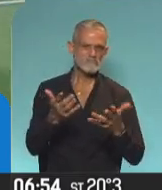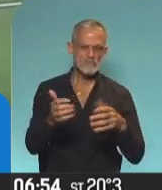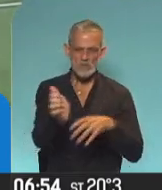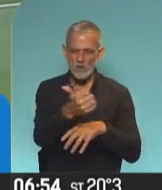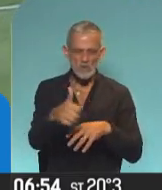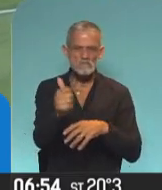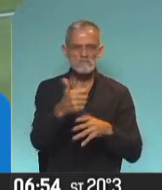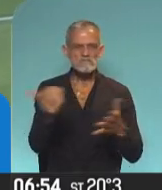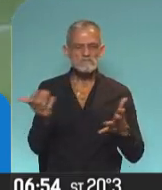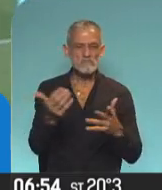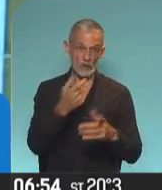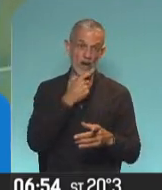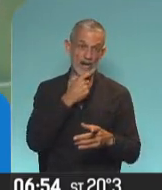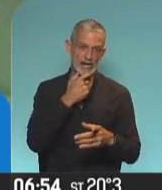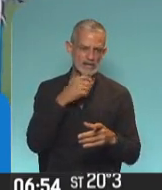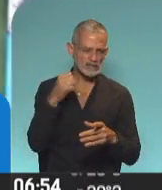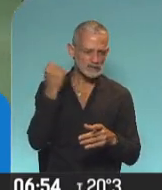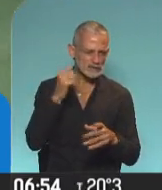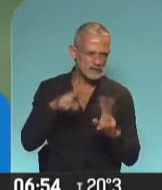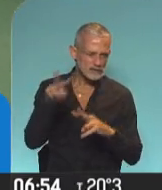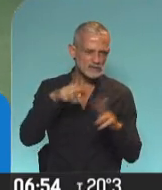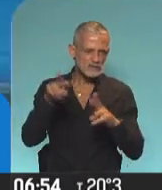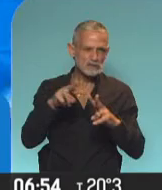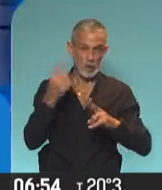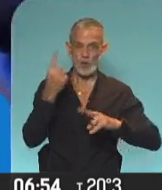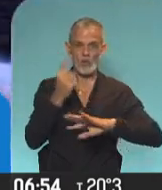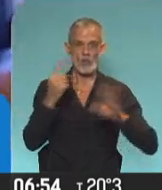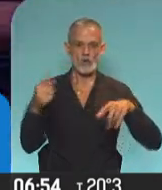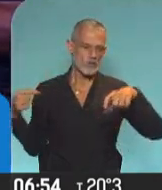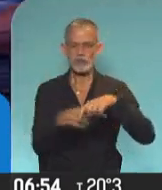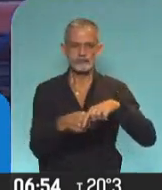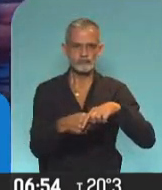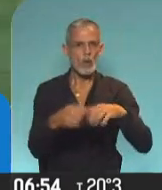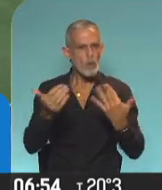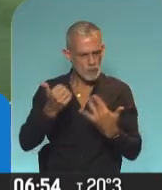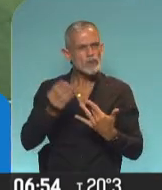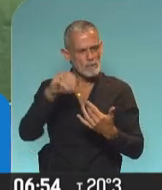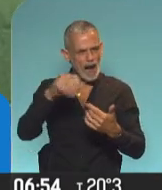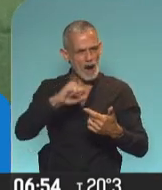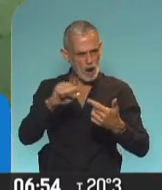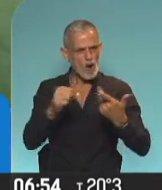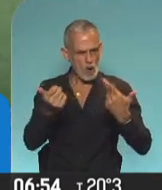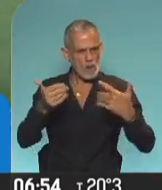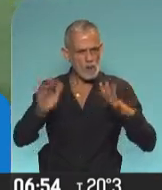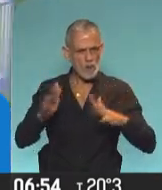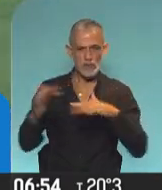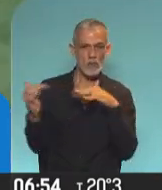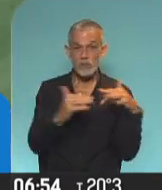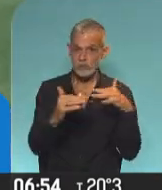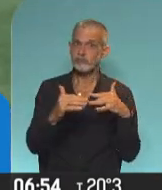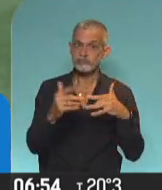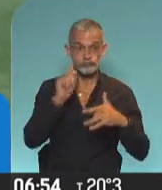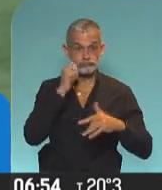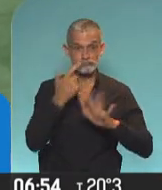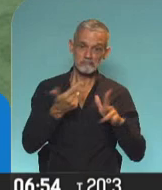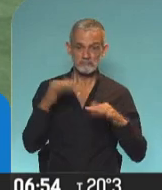equipo. Bueno, Racing fue en la búsqueda, encontró solo uno. Es verdad, pudieron haber sido más. Un partido bastante